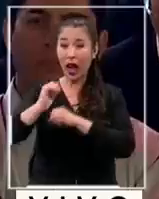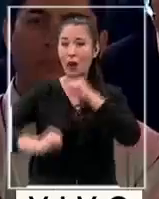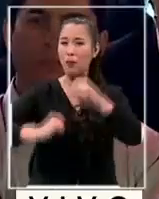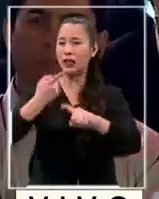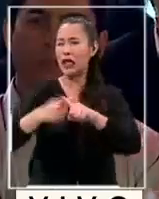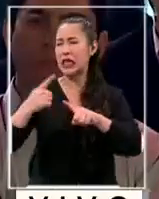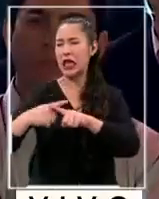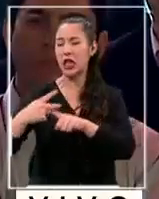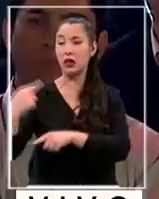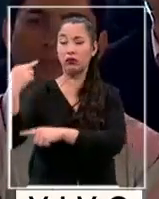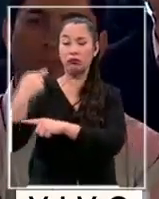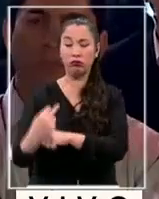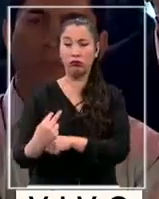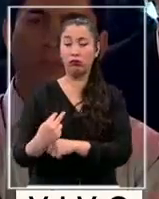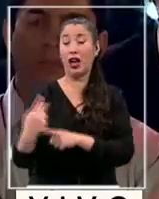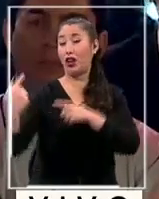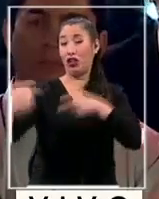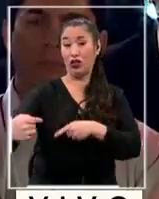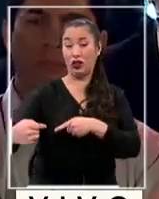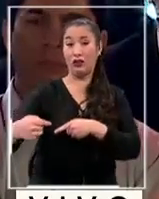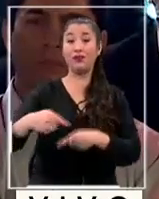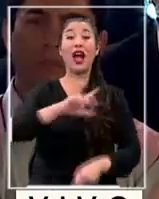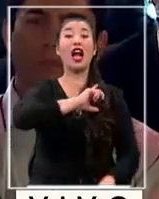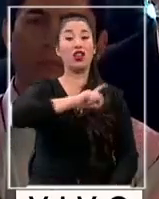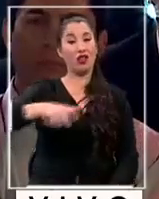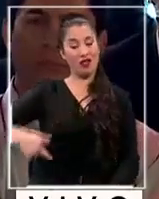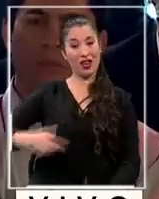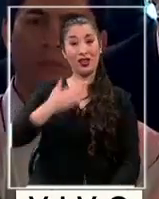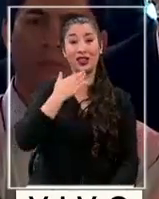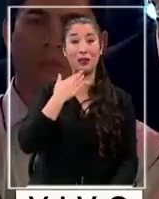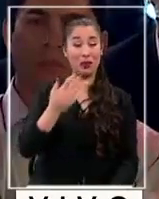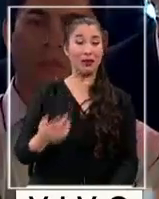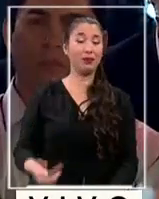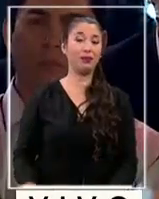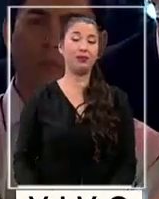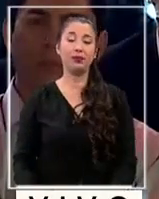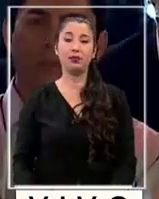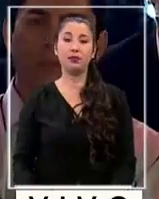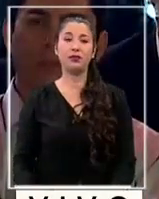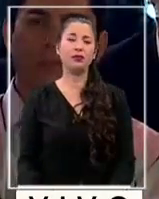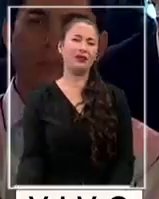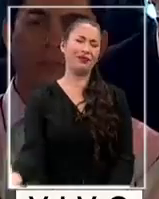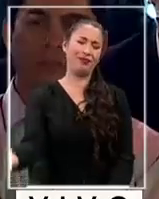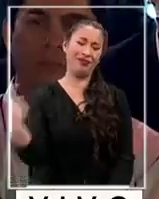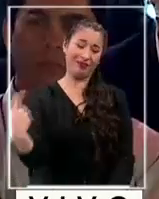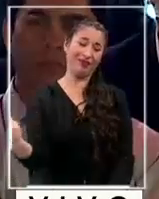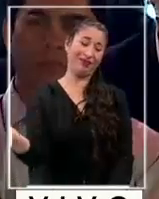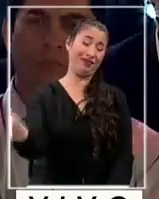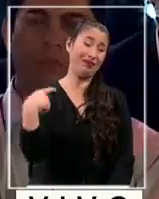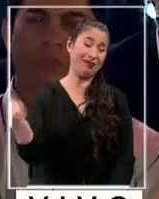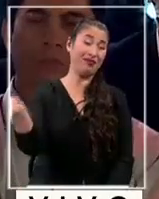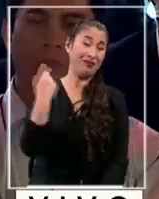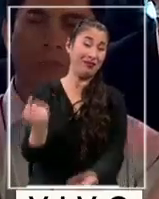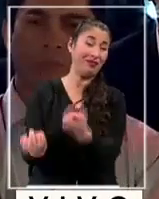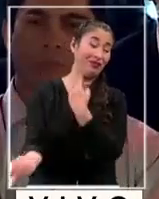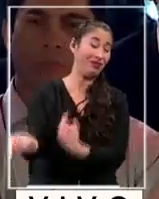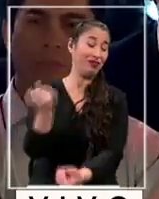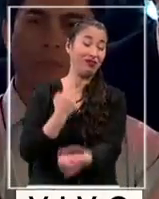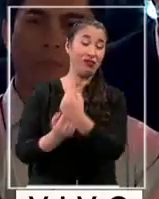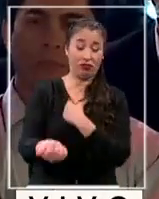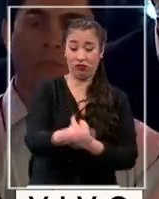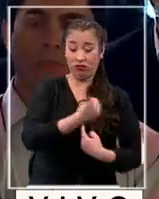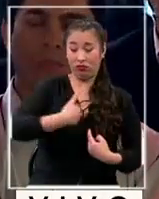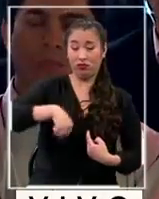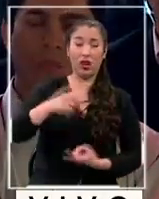a todo el aparato del gobierno, y lanzaban cohetes de corto y largo alcance contra